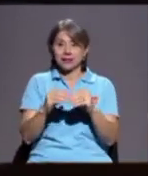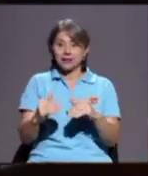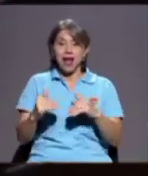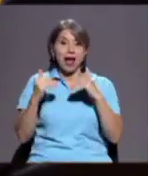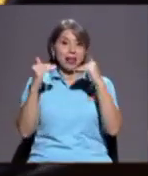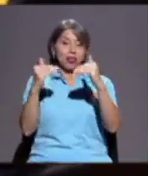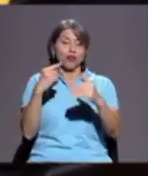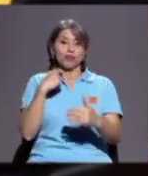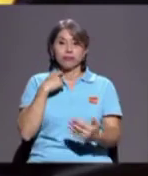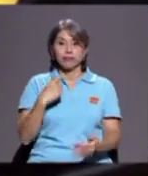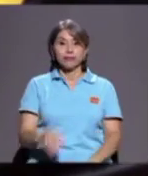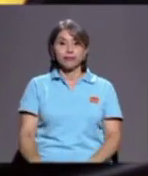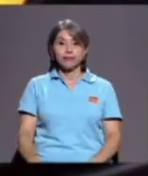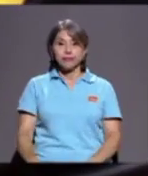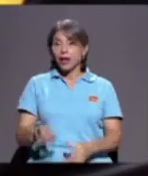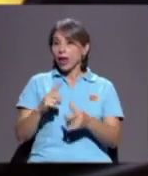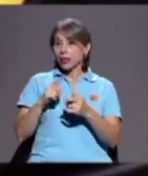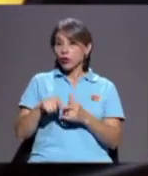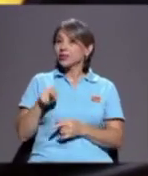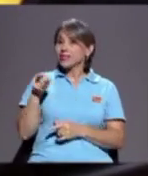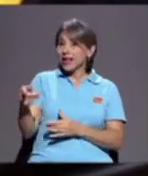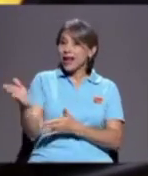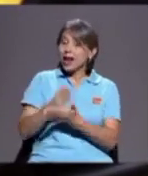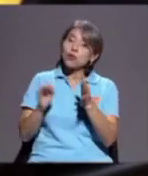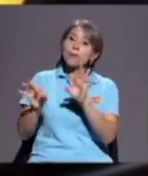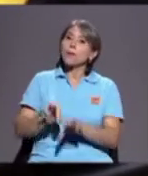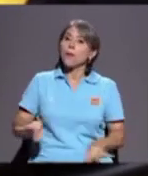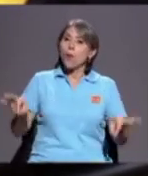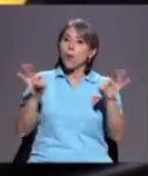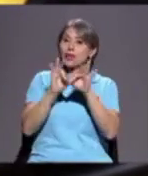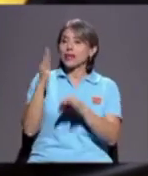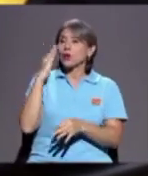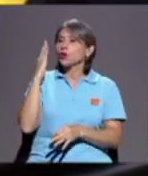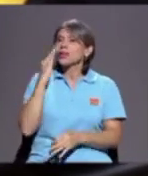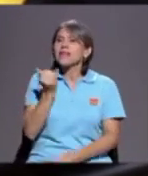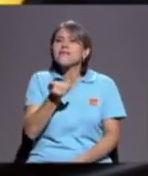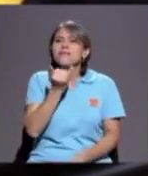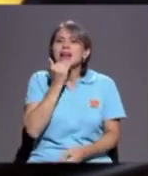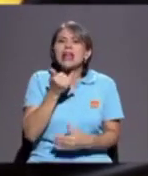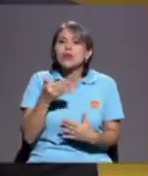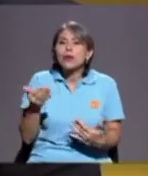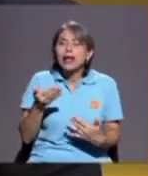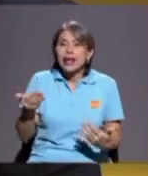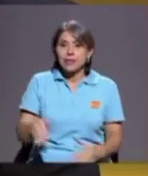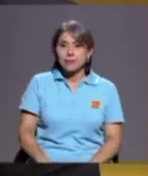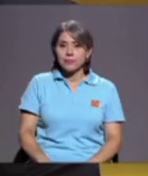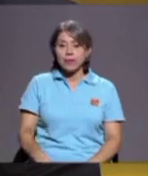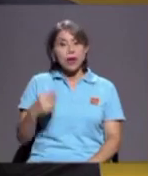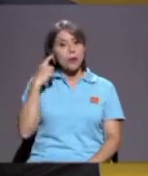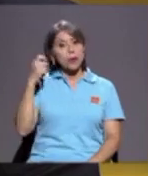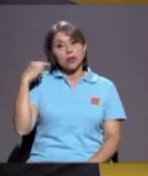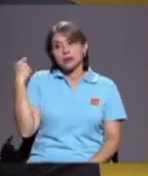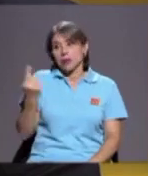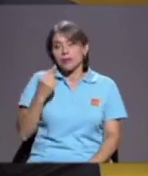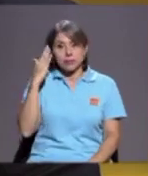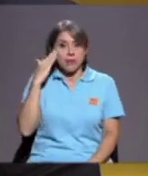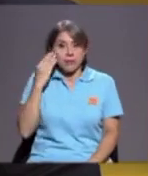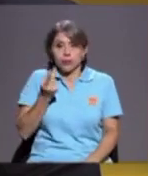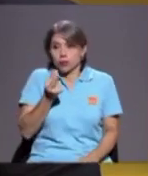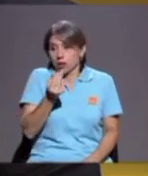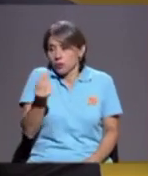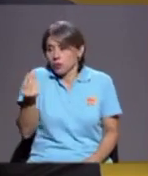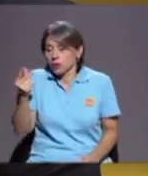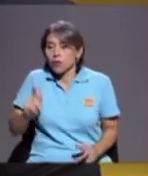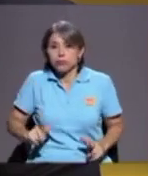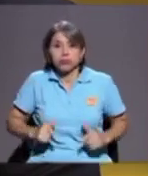Entonces ahí hay algo, ¿verdad?, que es importante conocer qué es lo que está fallando, ¿verdad? porque los recursos ciertamente se gastan, ¿verdad? Ujú. Pero